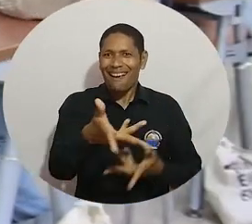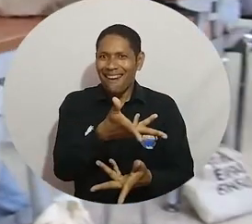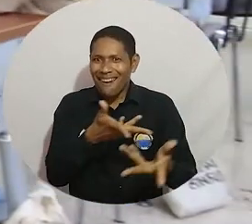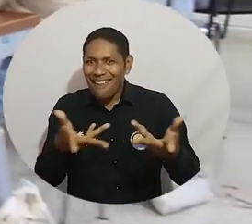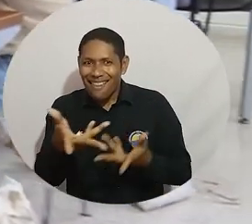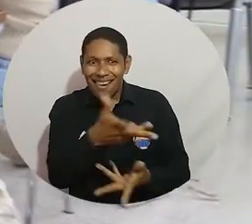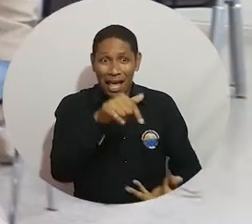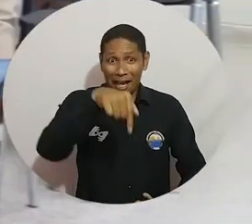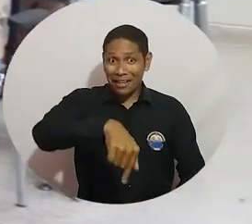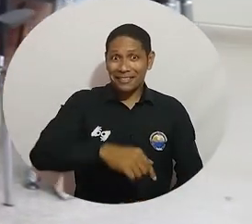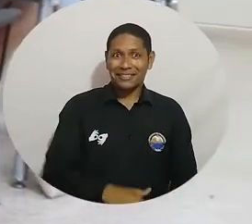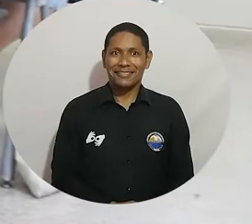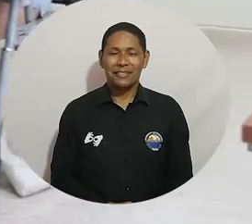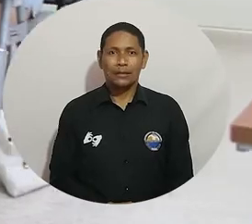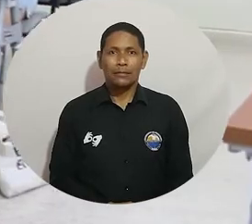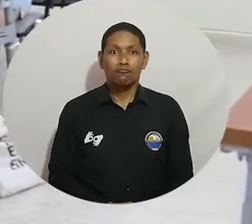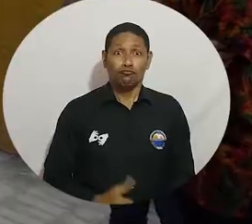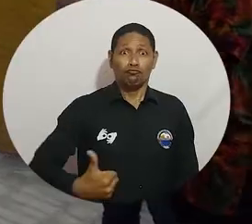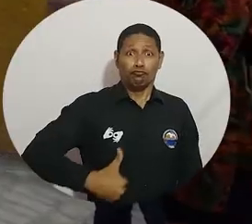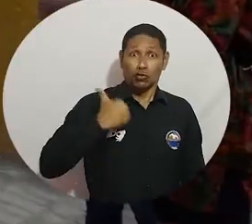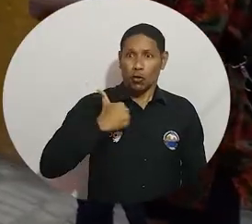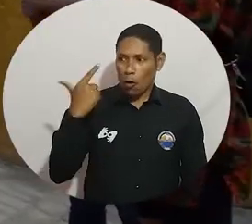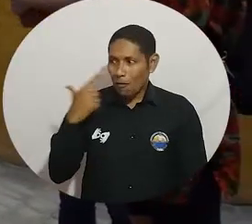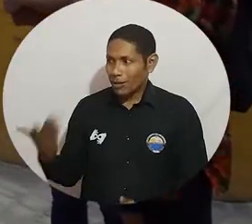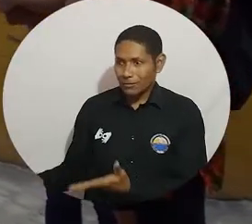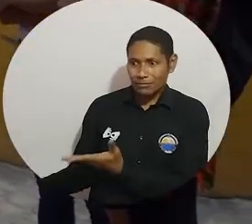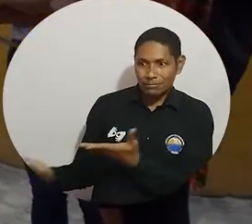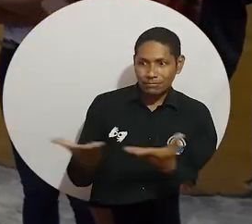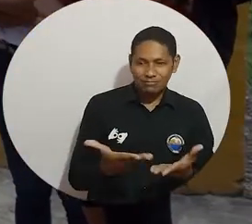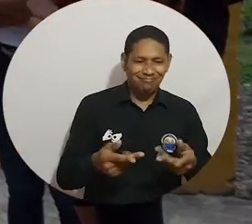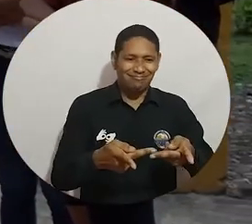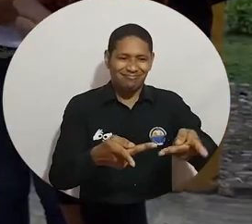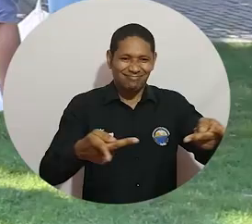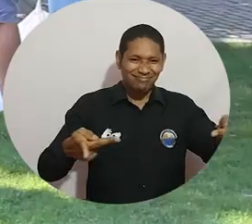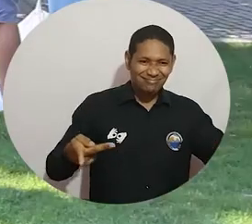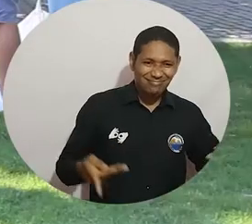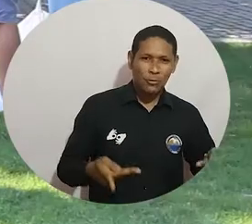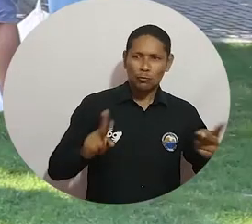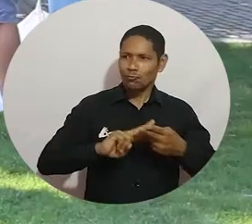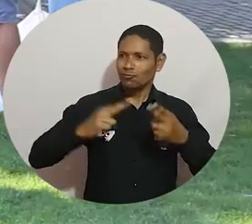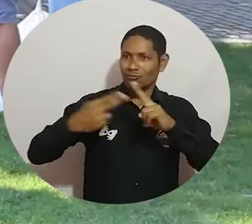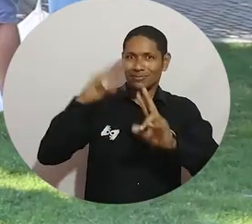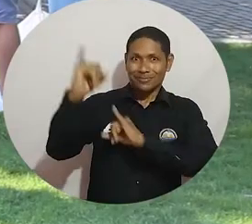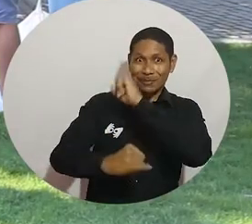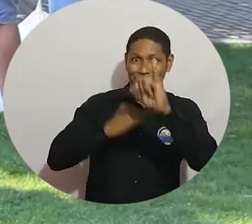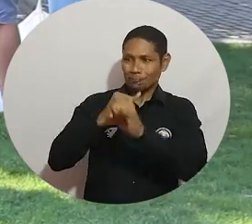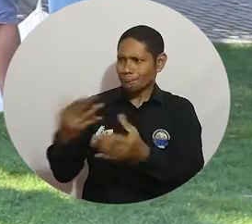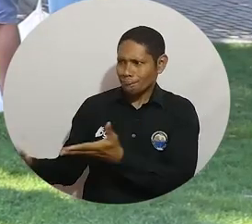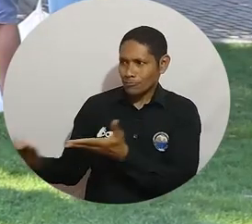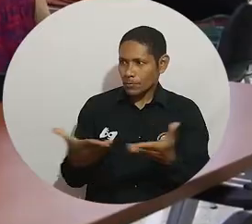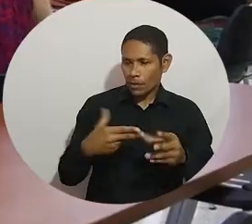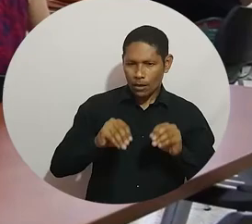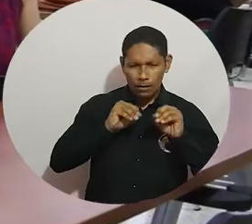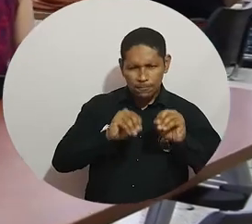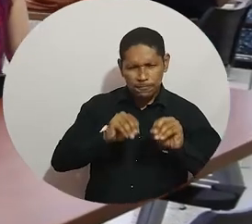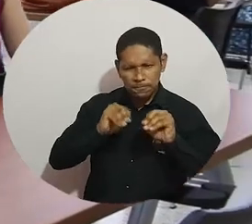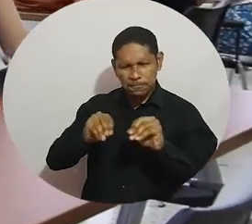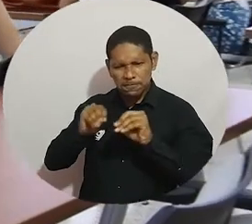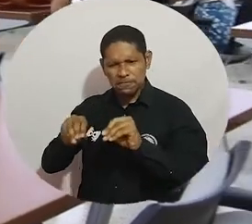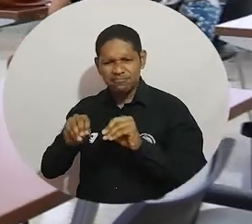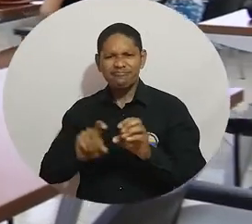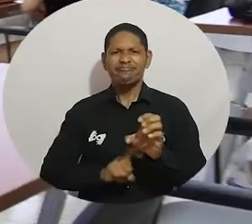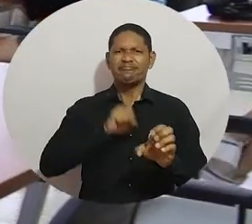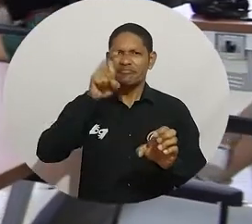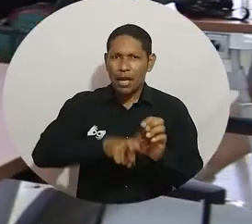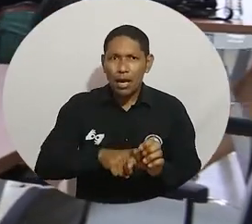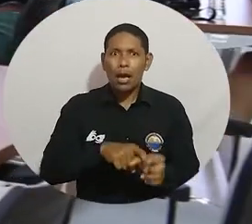puedo desarrollar aquí. Los jóvenes fueron recibidos por la Oficina de Relaciones Internacionales, que les brindó inducción